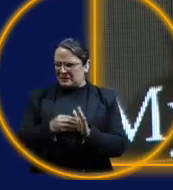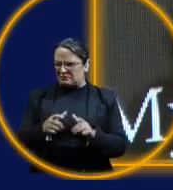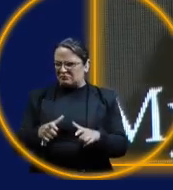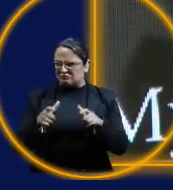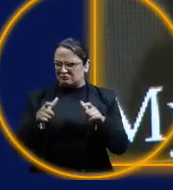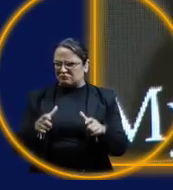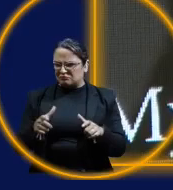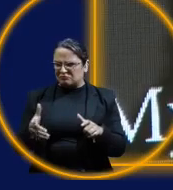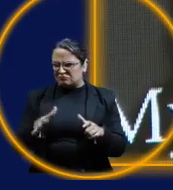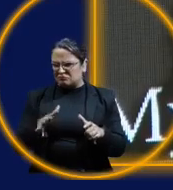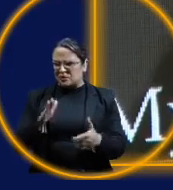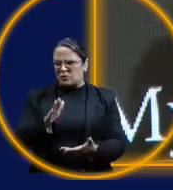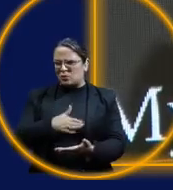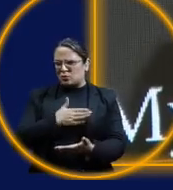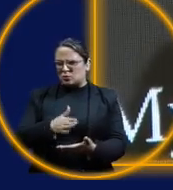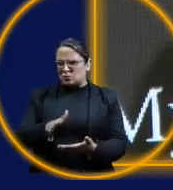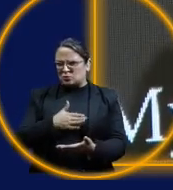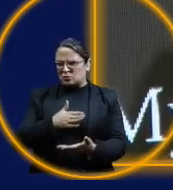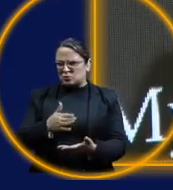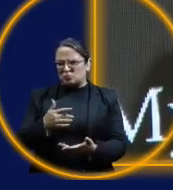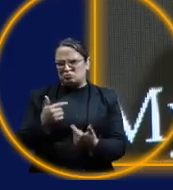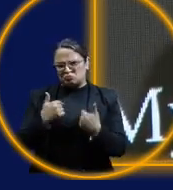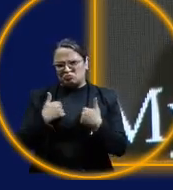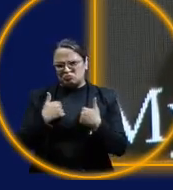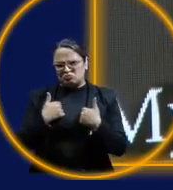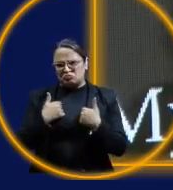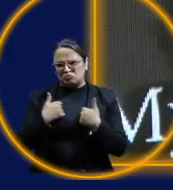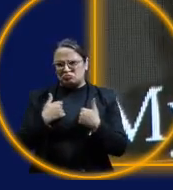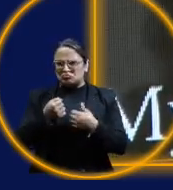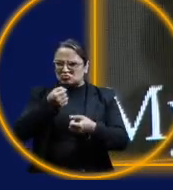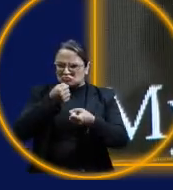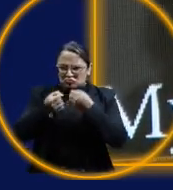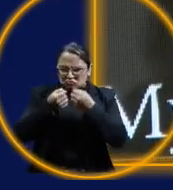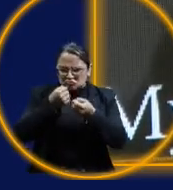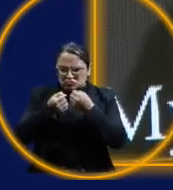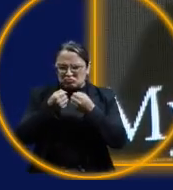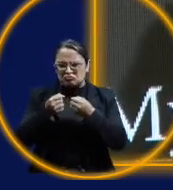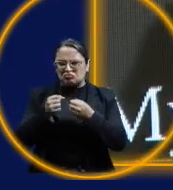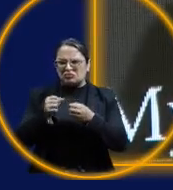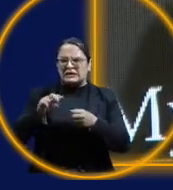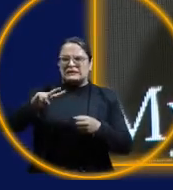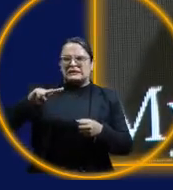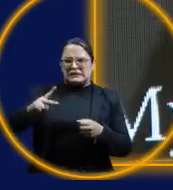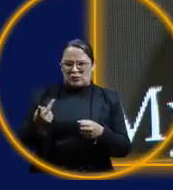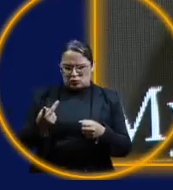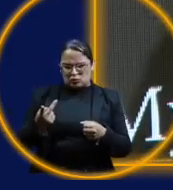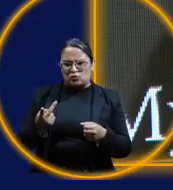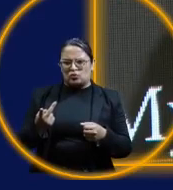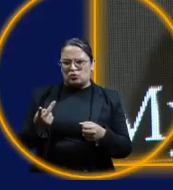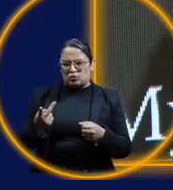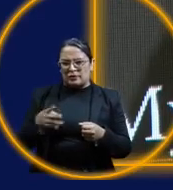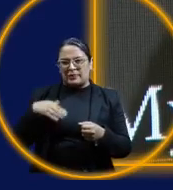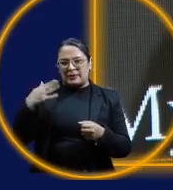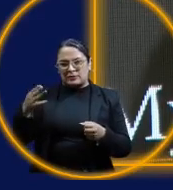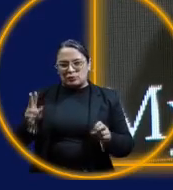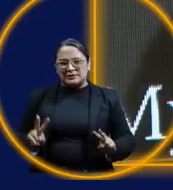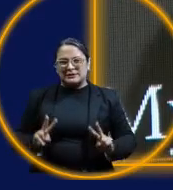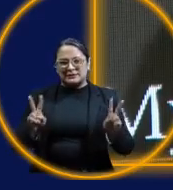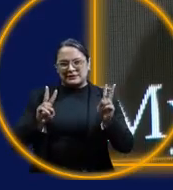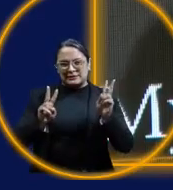para una música como yo de eso buena prensa el segundo disco Cuando saqué eso cuando empezó el streaming en el